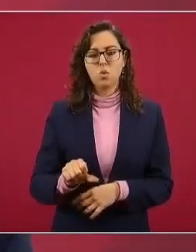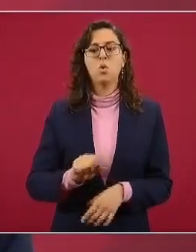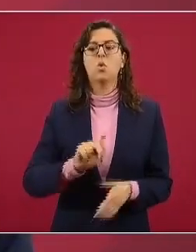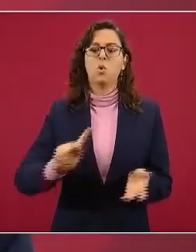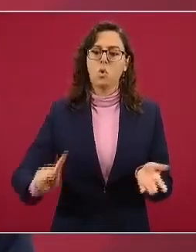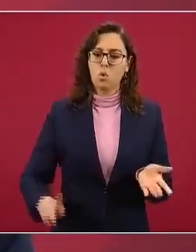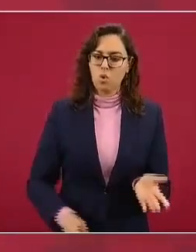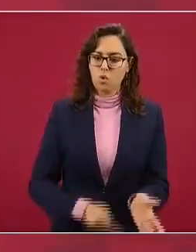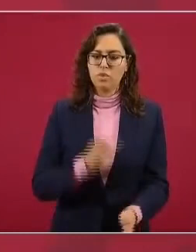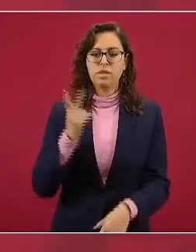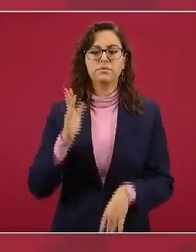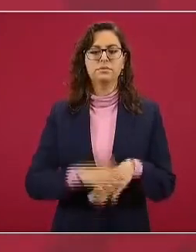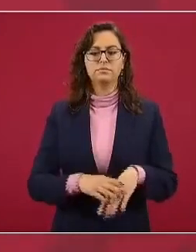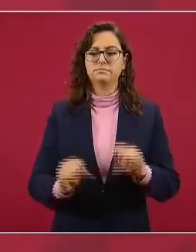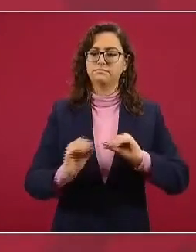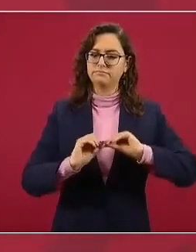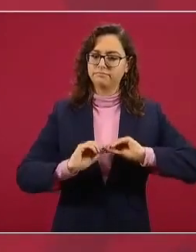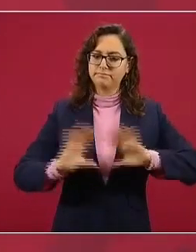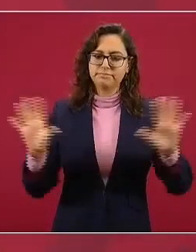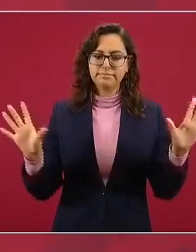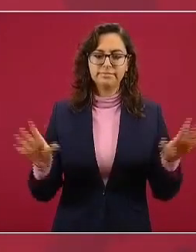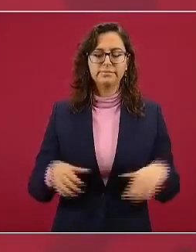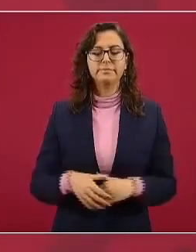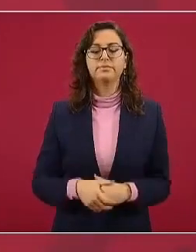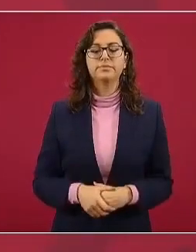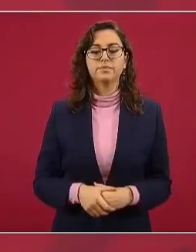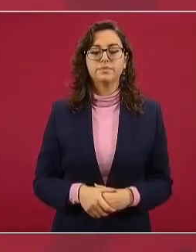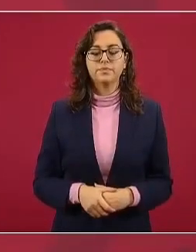quede completamente claro